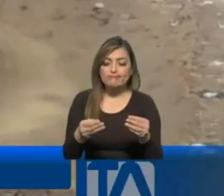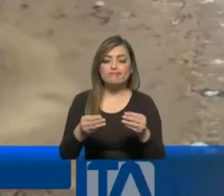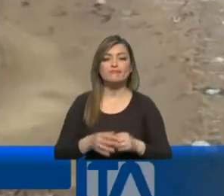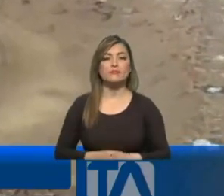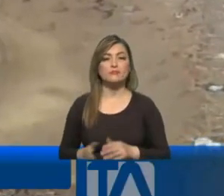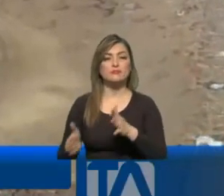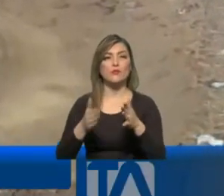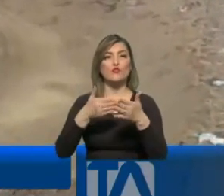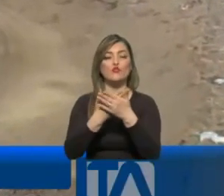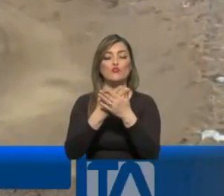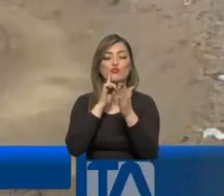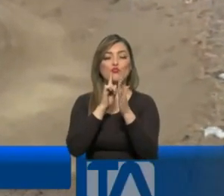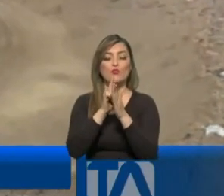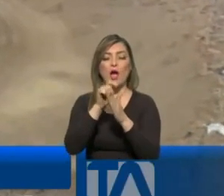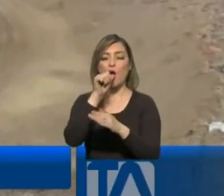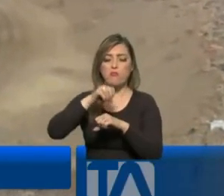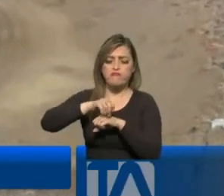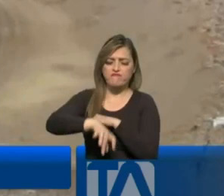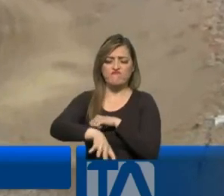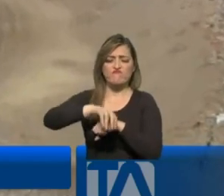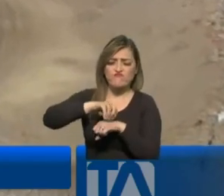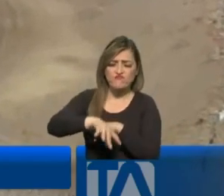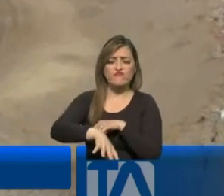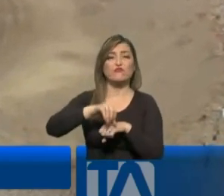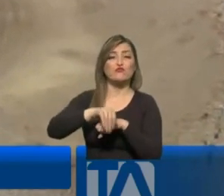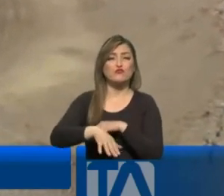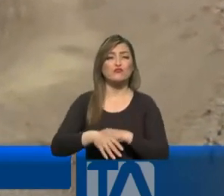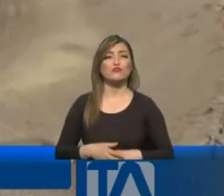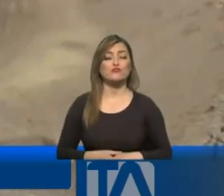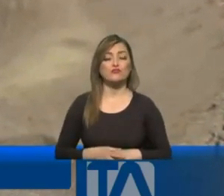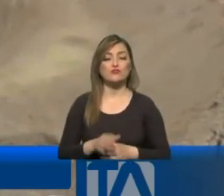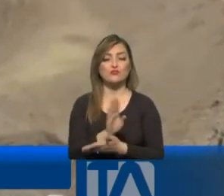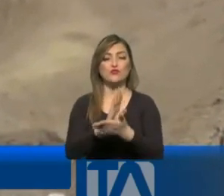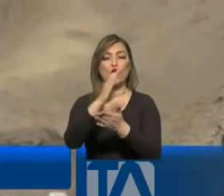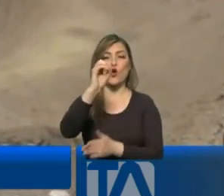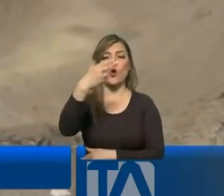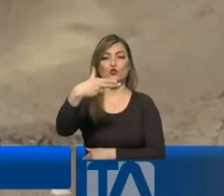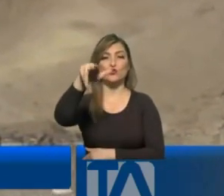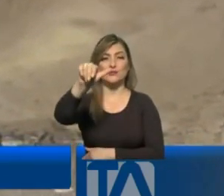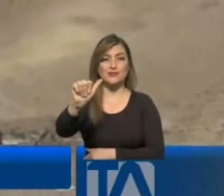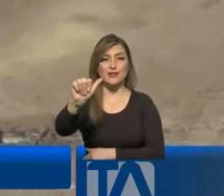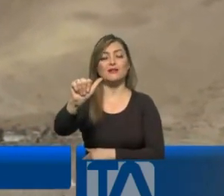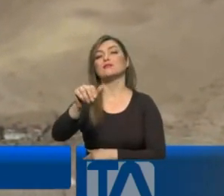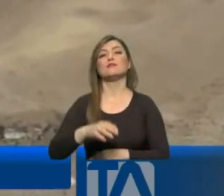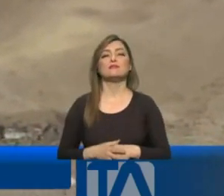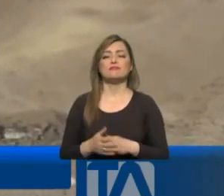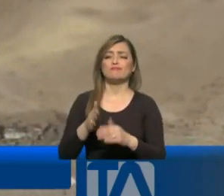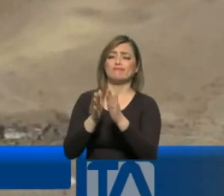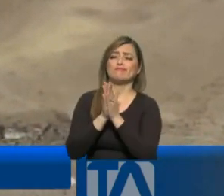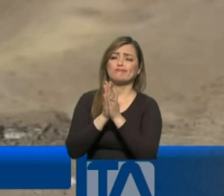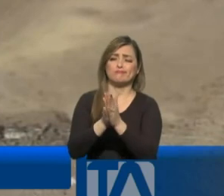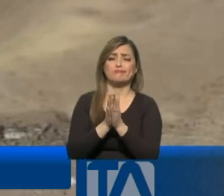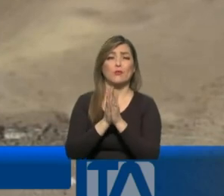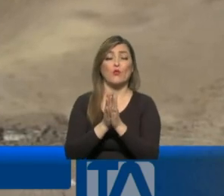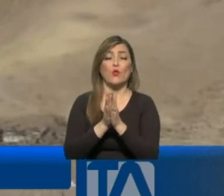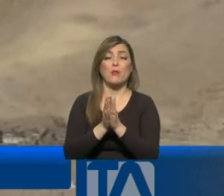Una nueva denuncia de fuga de agua es reportada por nuestros televidentes. Los moradores del barrio La Coche en el sector de La Merced, en el Valle de los Chillos, coinciden